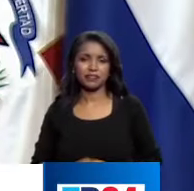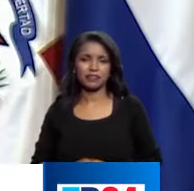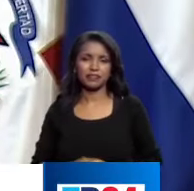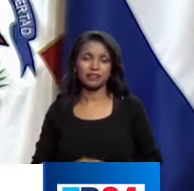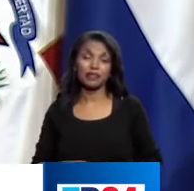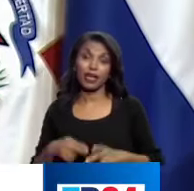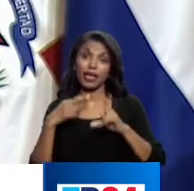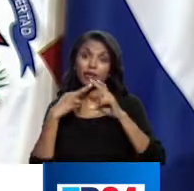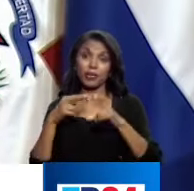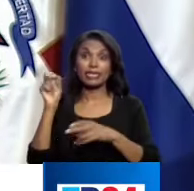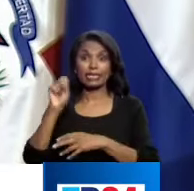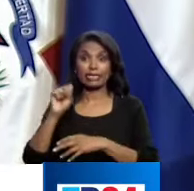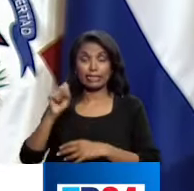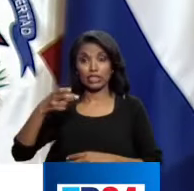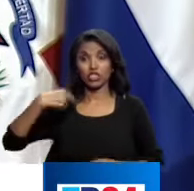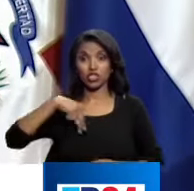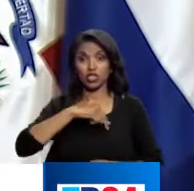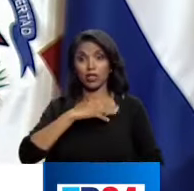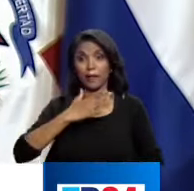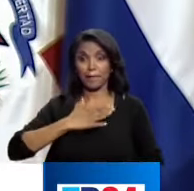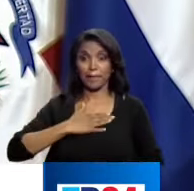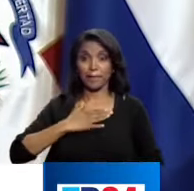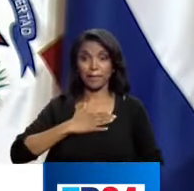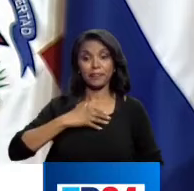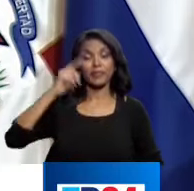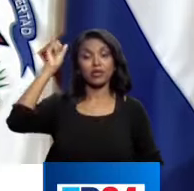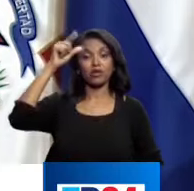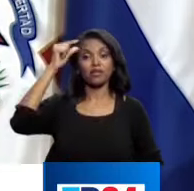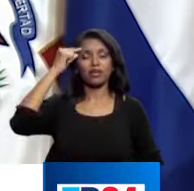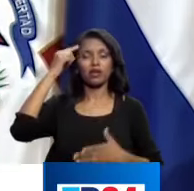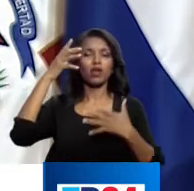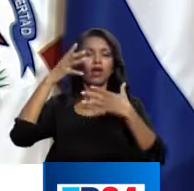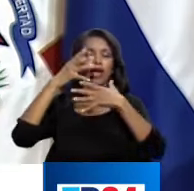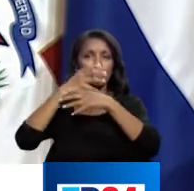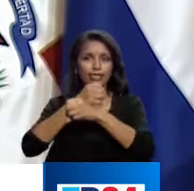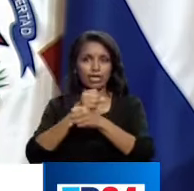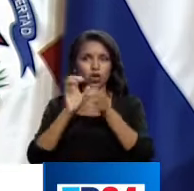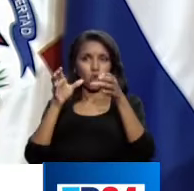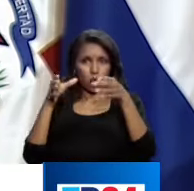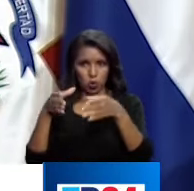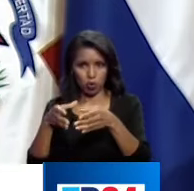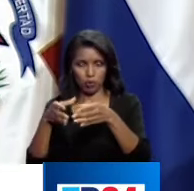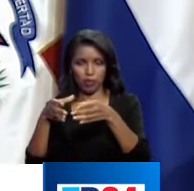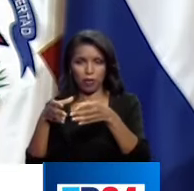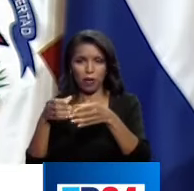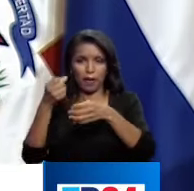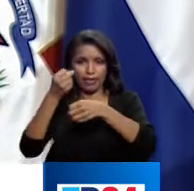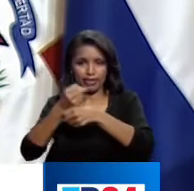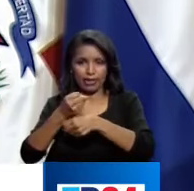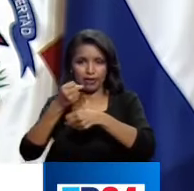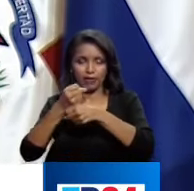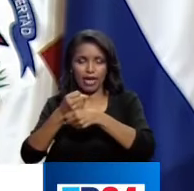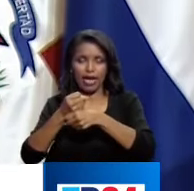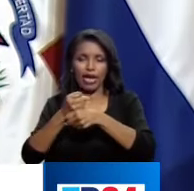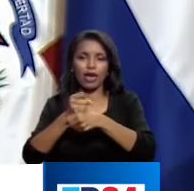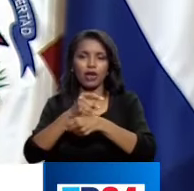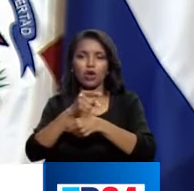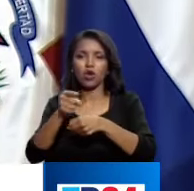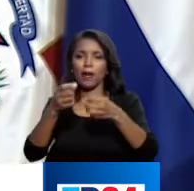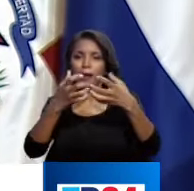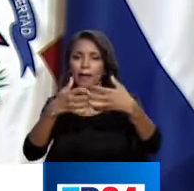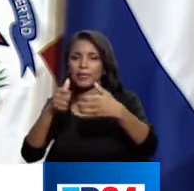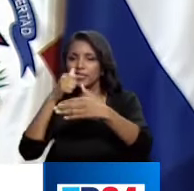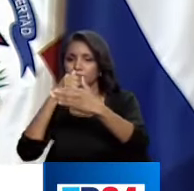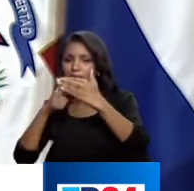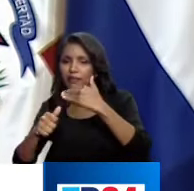En efecto, nosotros estamos planteando conformar una comisión de alto nivel desde que llegamos para trabajar con el sector privado, el